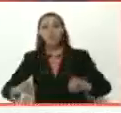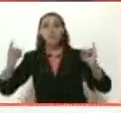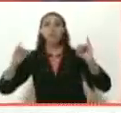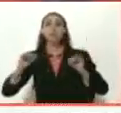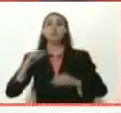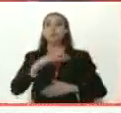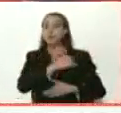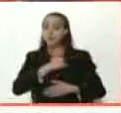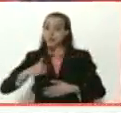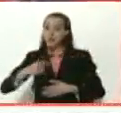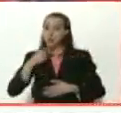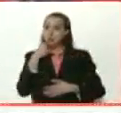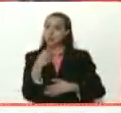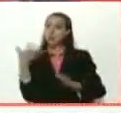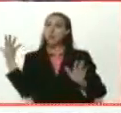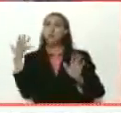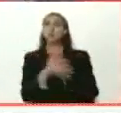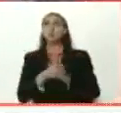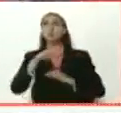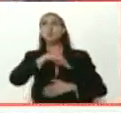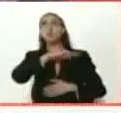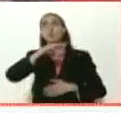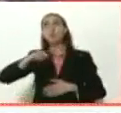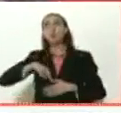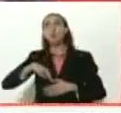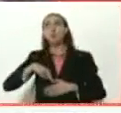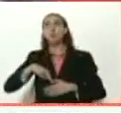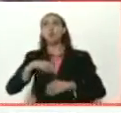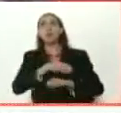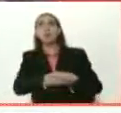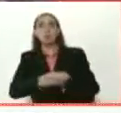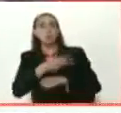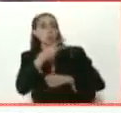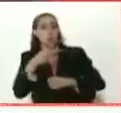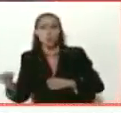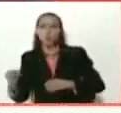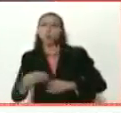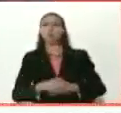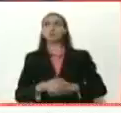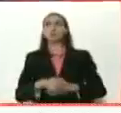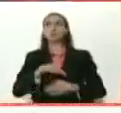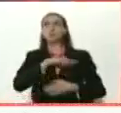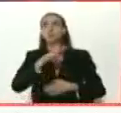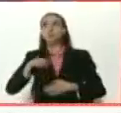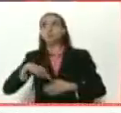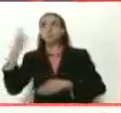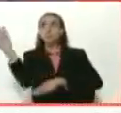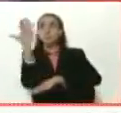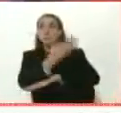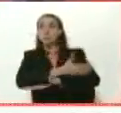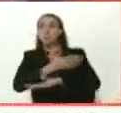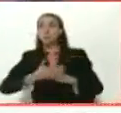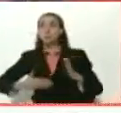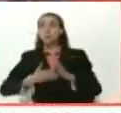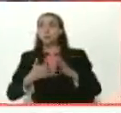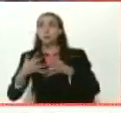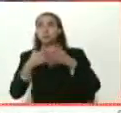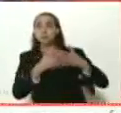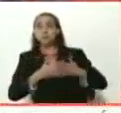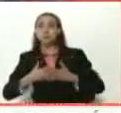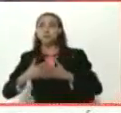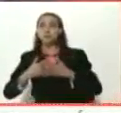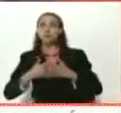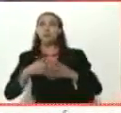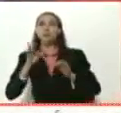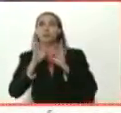Hemos querido decir que no somos esclavizadas de economías extranjeras y que este bloqueo económico, que esta medidas coercitivas